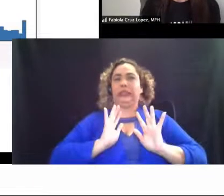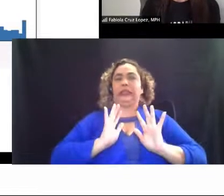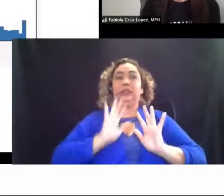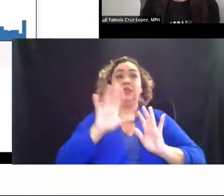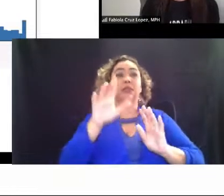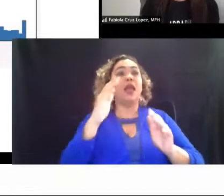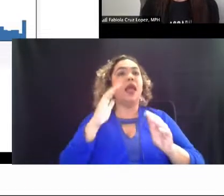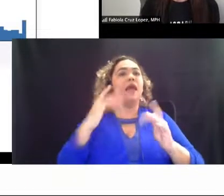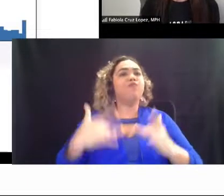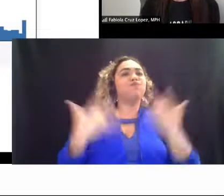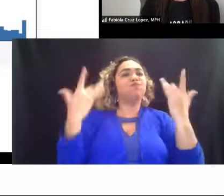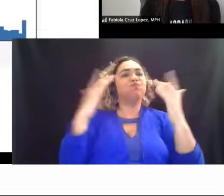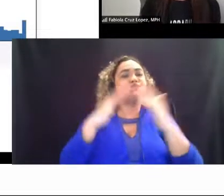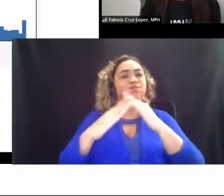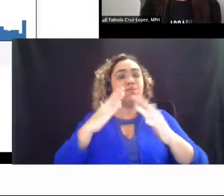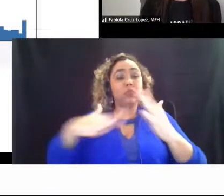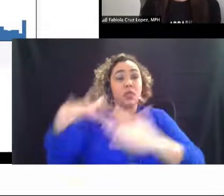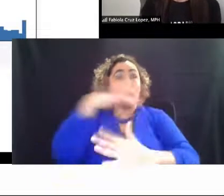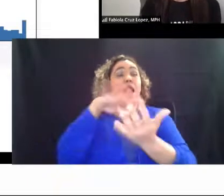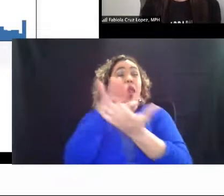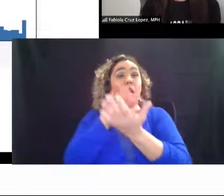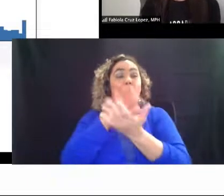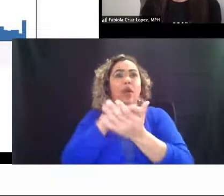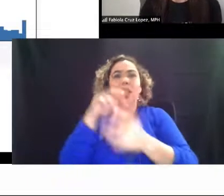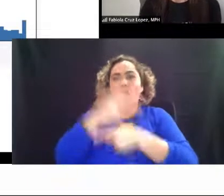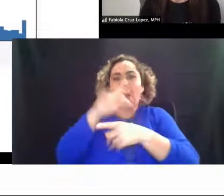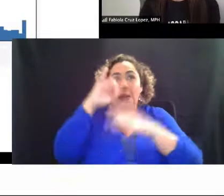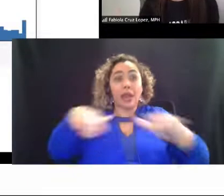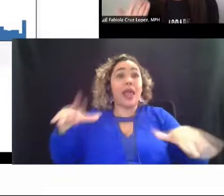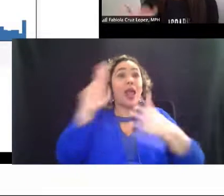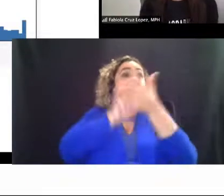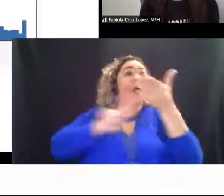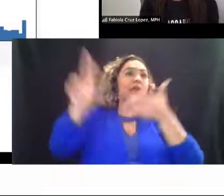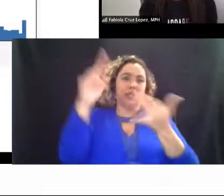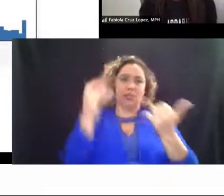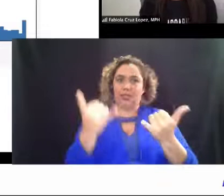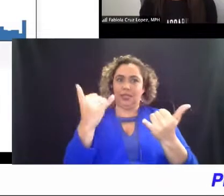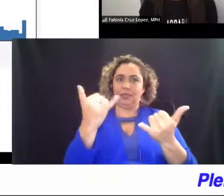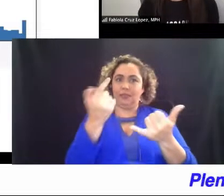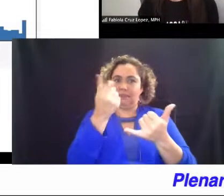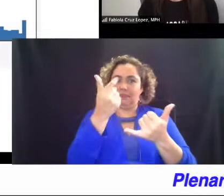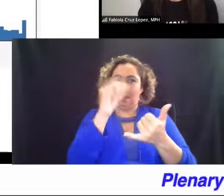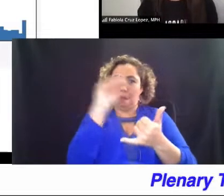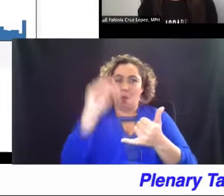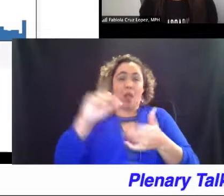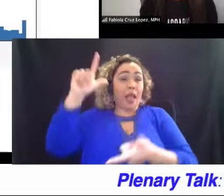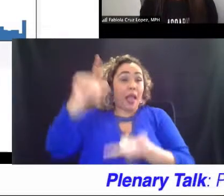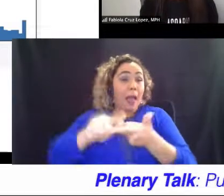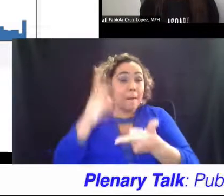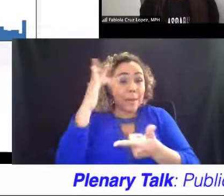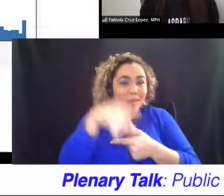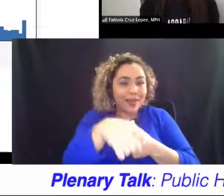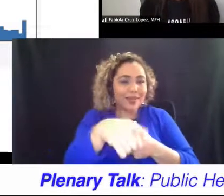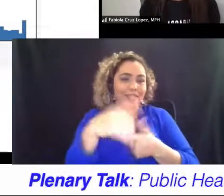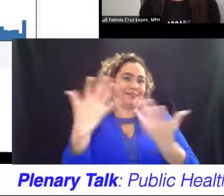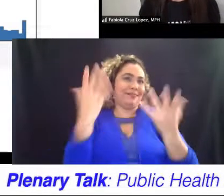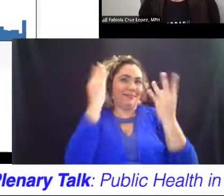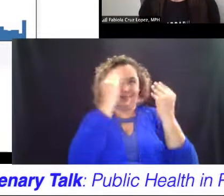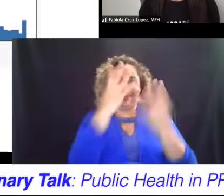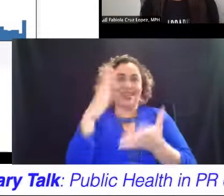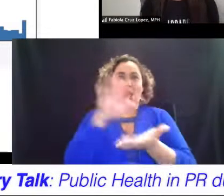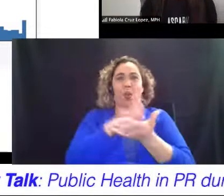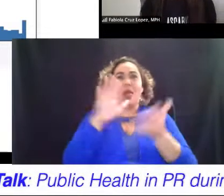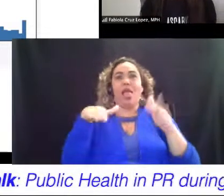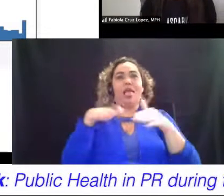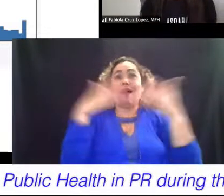comunitarios, escuelas, cuidado de niños, universidades. En estos momentos estamos en un porcentaje bajo porque, claro está, las escuelas todavía no